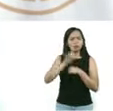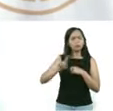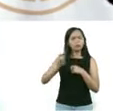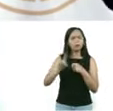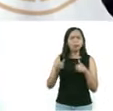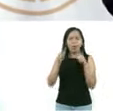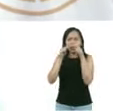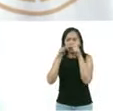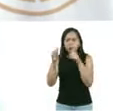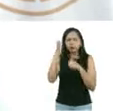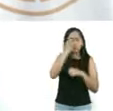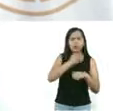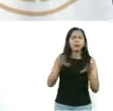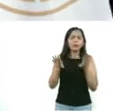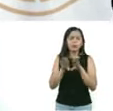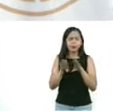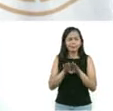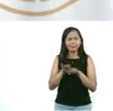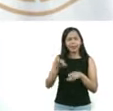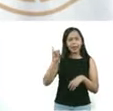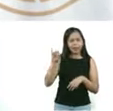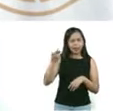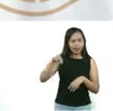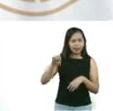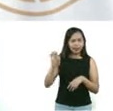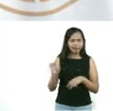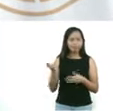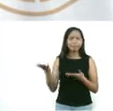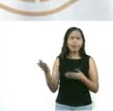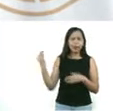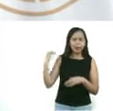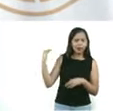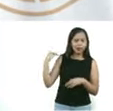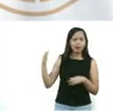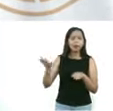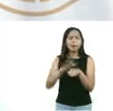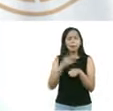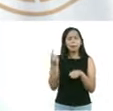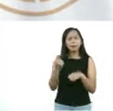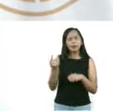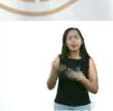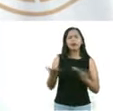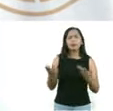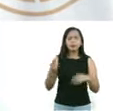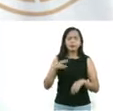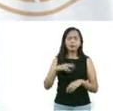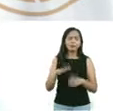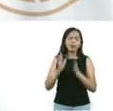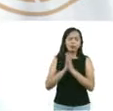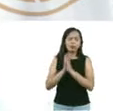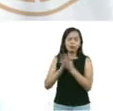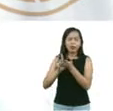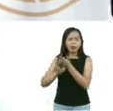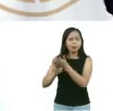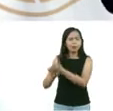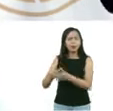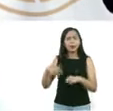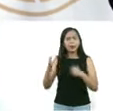Nos ha pedido el Instituto Nacional Electoral el apoyo para el resguardo de paquetes y la jornada de todo el